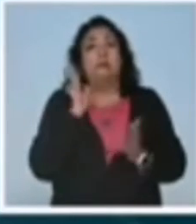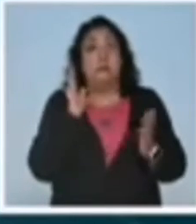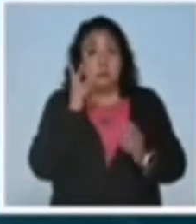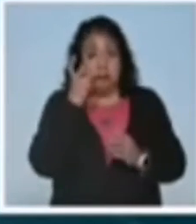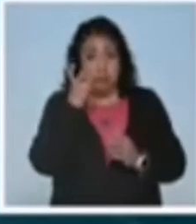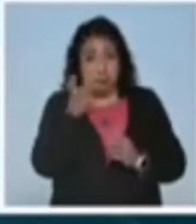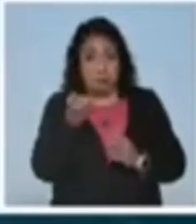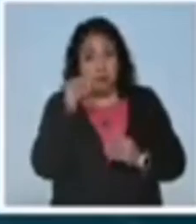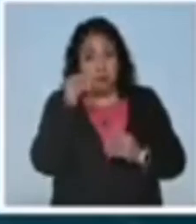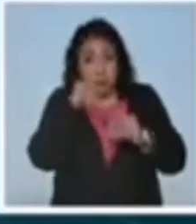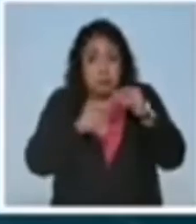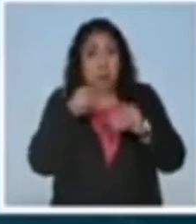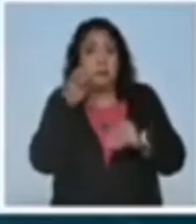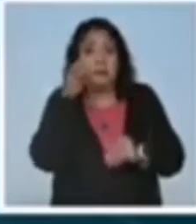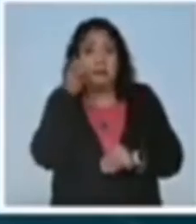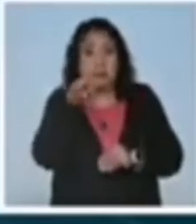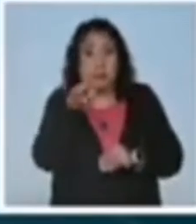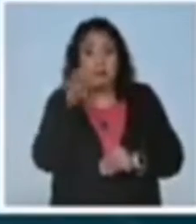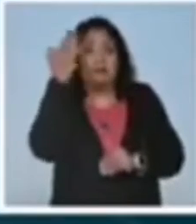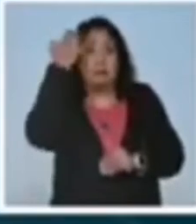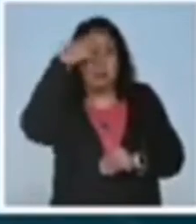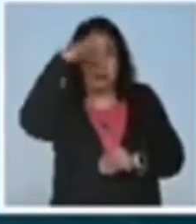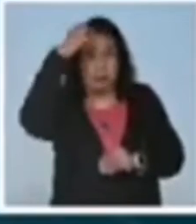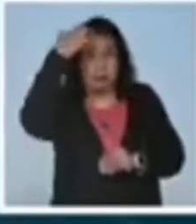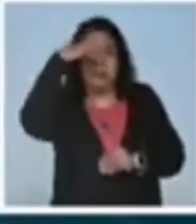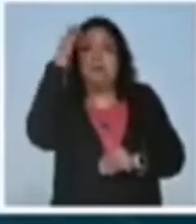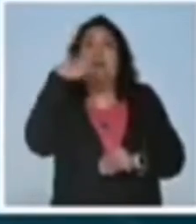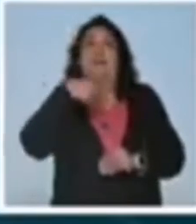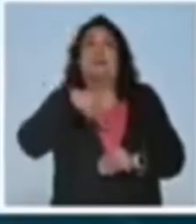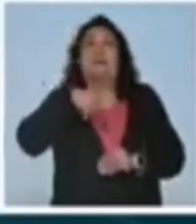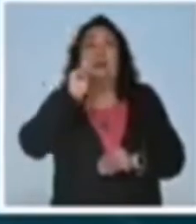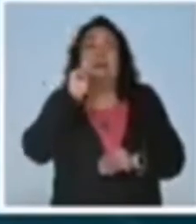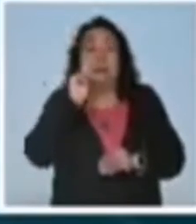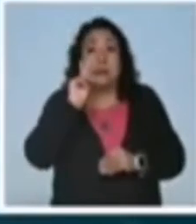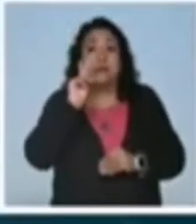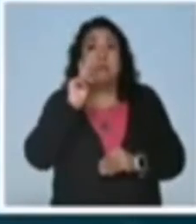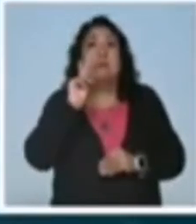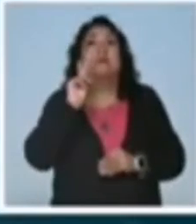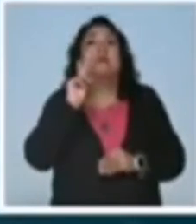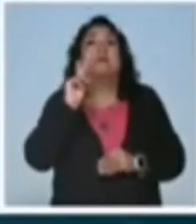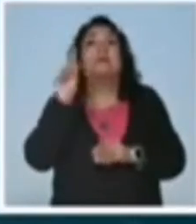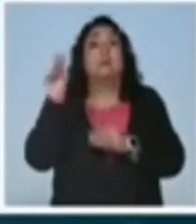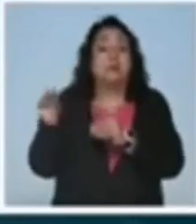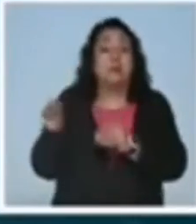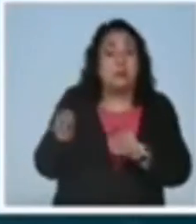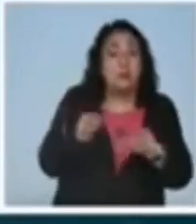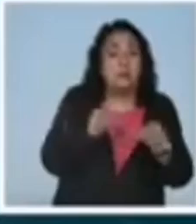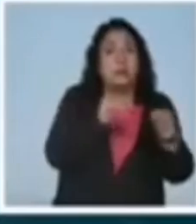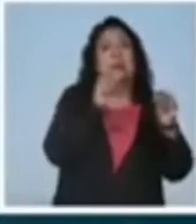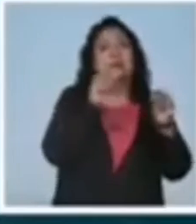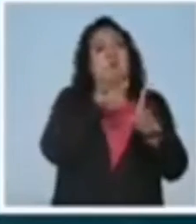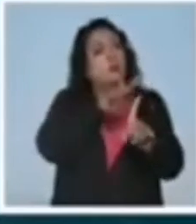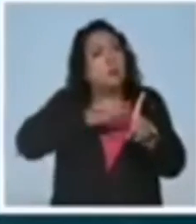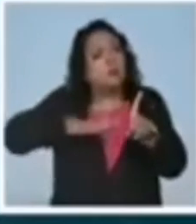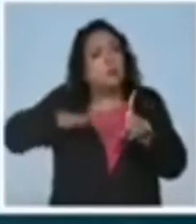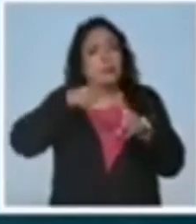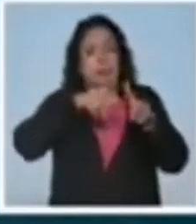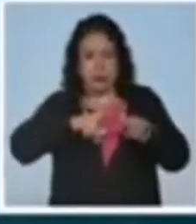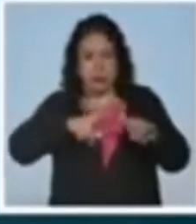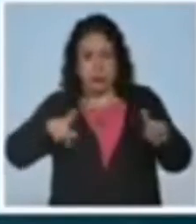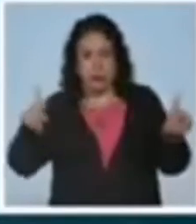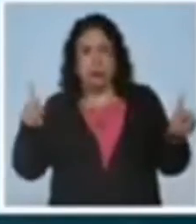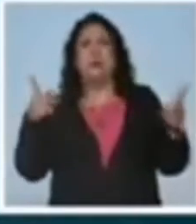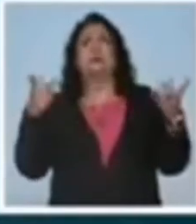fue construir a partir de ahí, de esa experiencia, pero llevarla a digamos, a un contexto